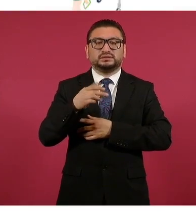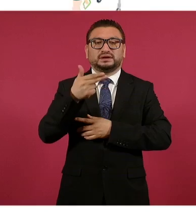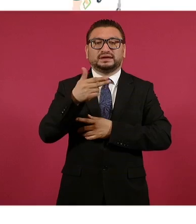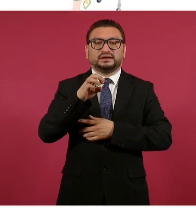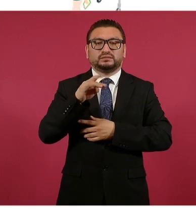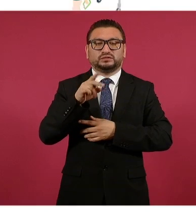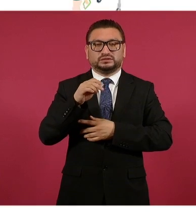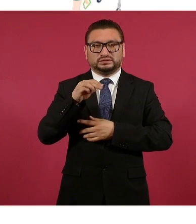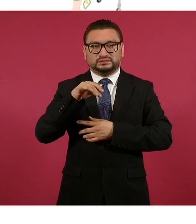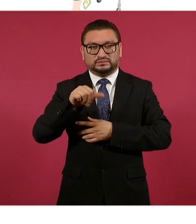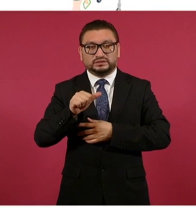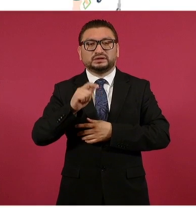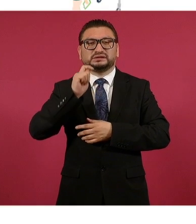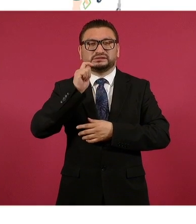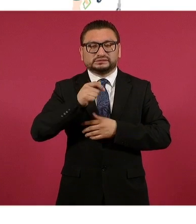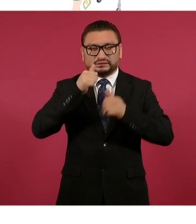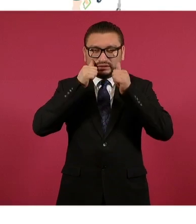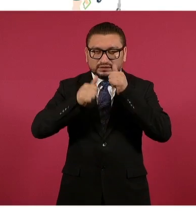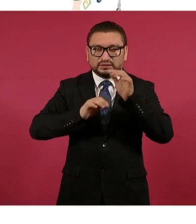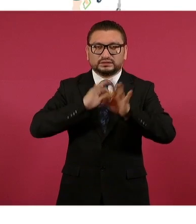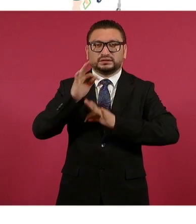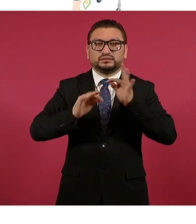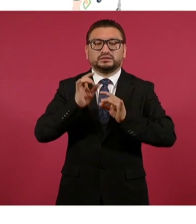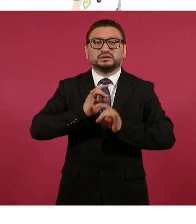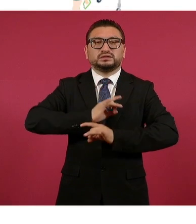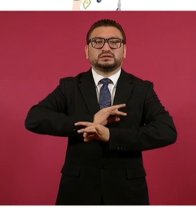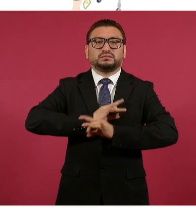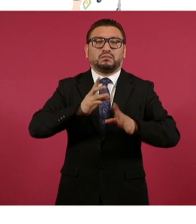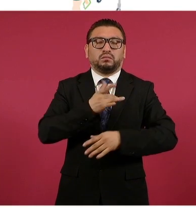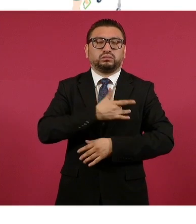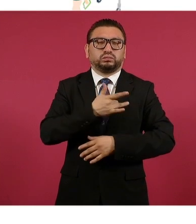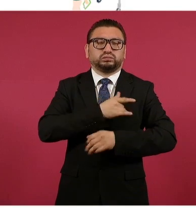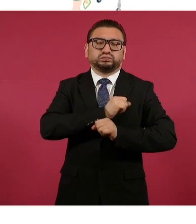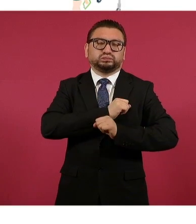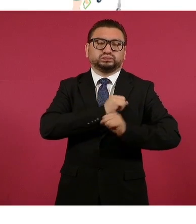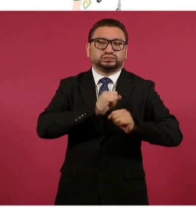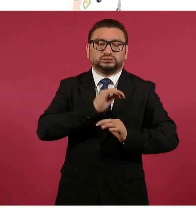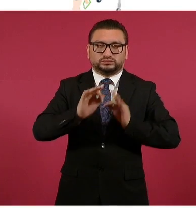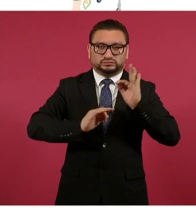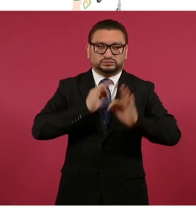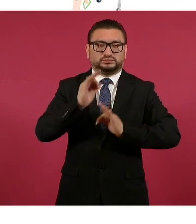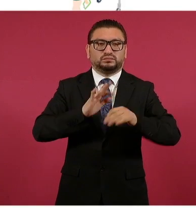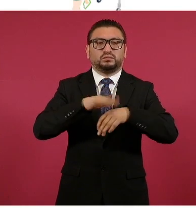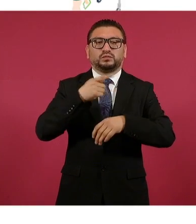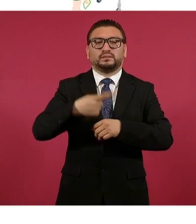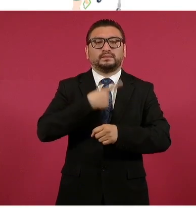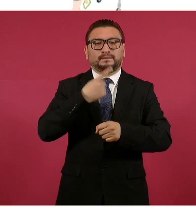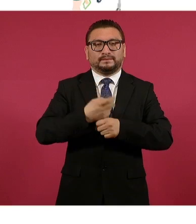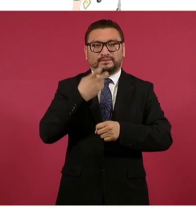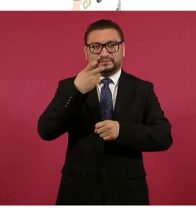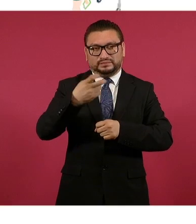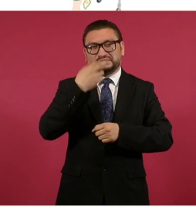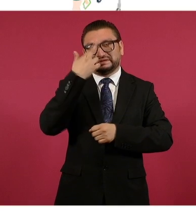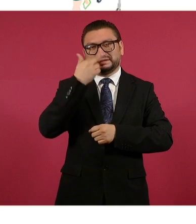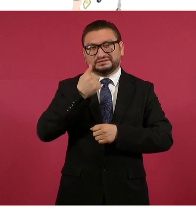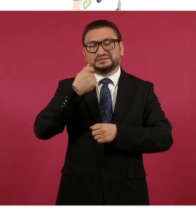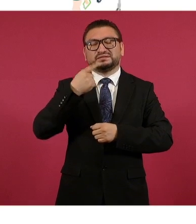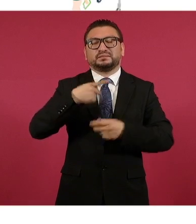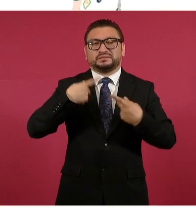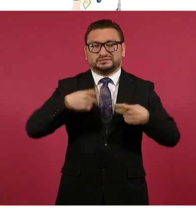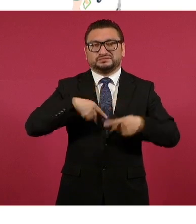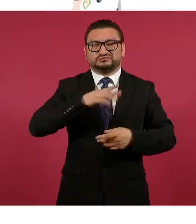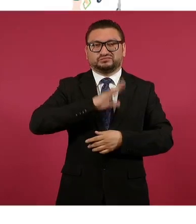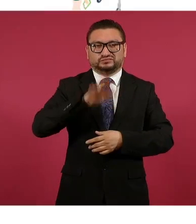la puerta al tratamiento del infarto del corazón, que es la primer causa de muerte en México y